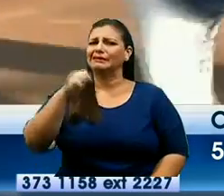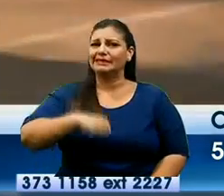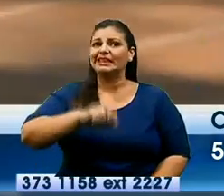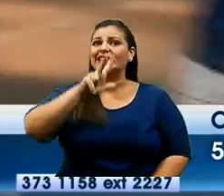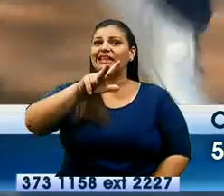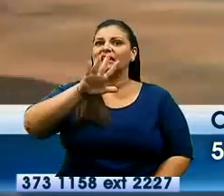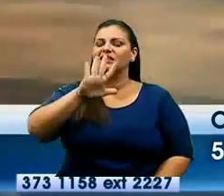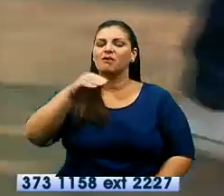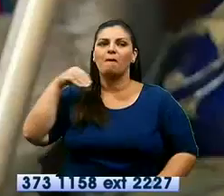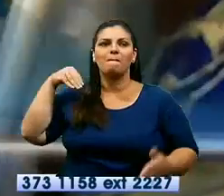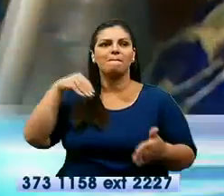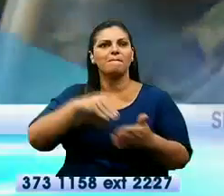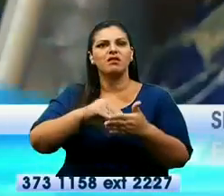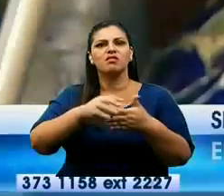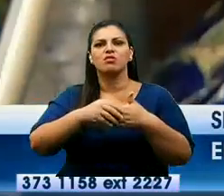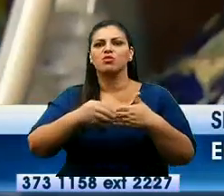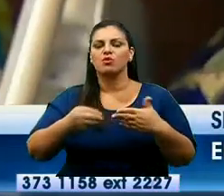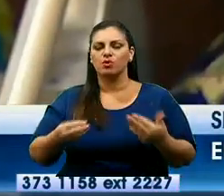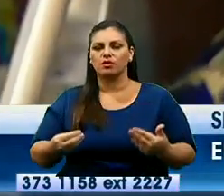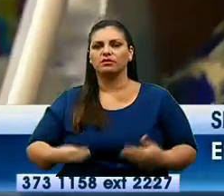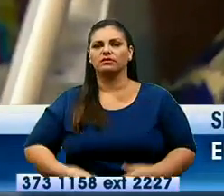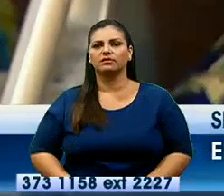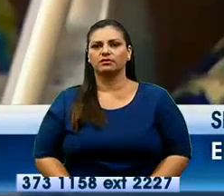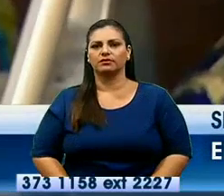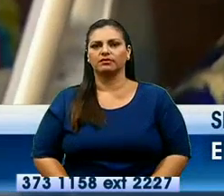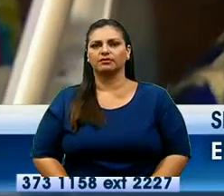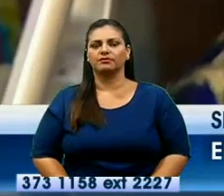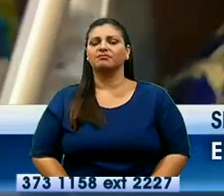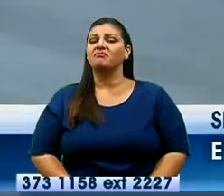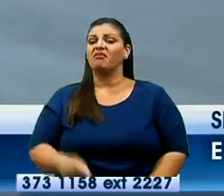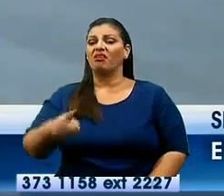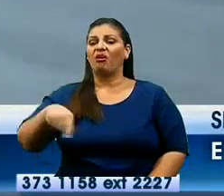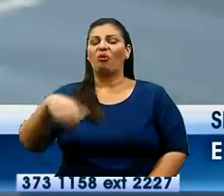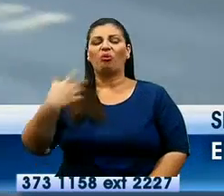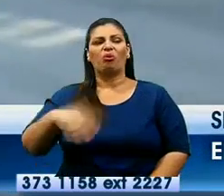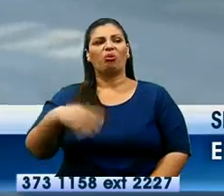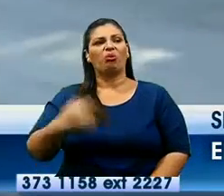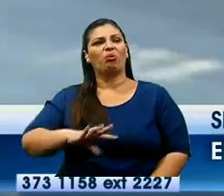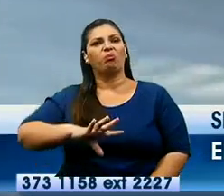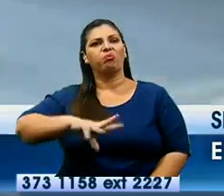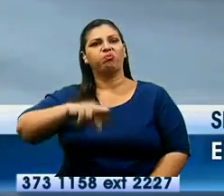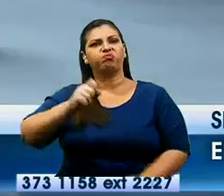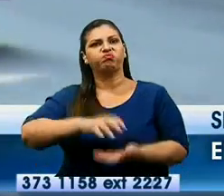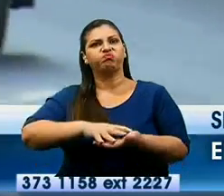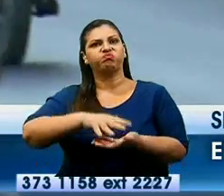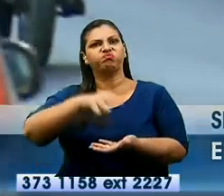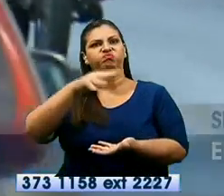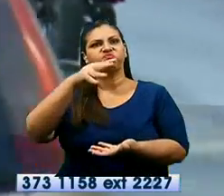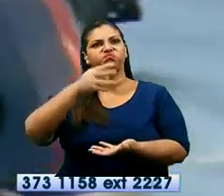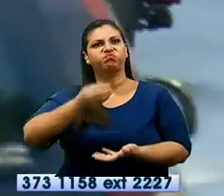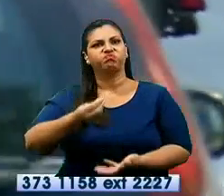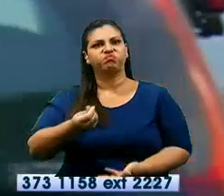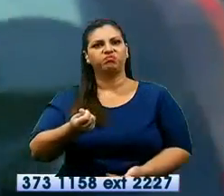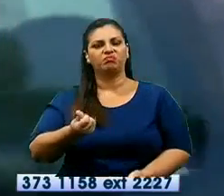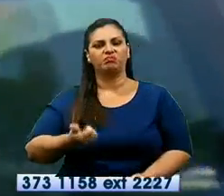$35,000, ni más ni menos. Salieron hechos, manes. Informó Ítalo Ruiz.